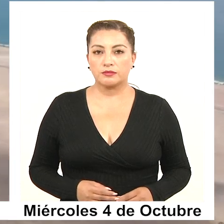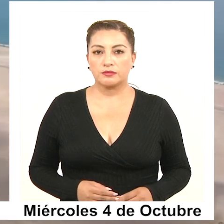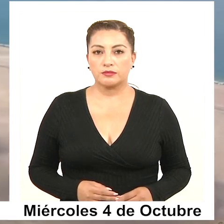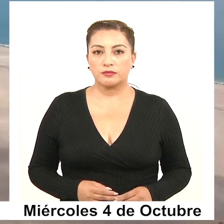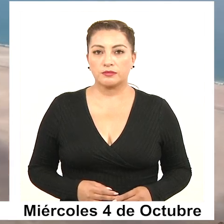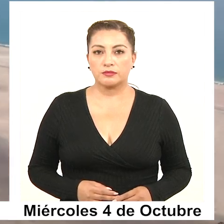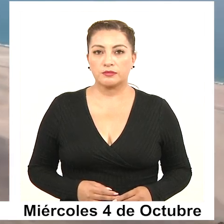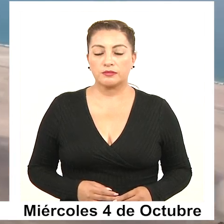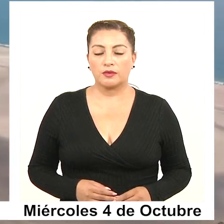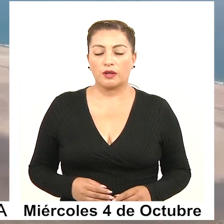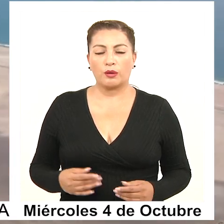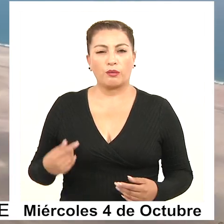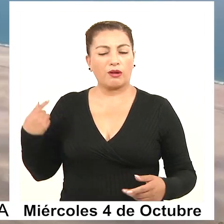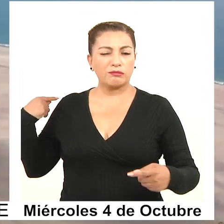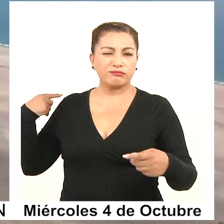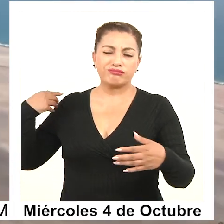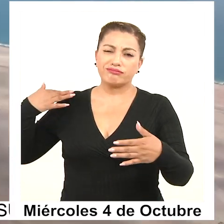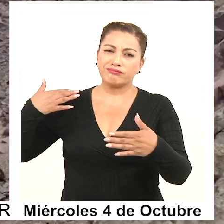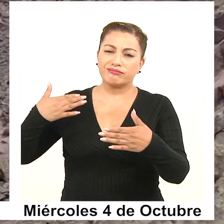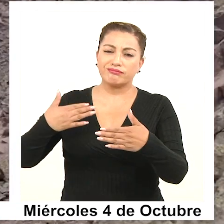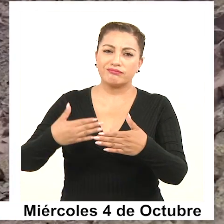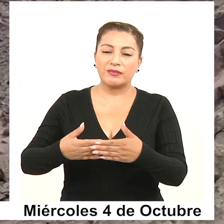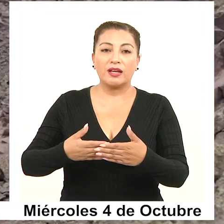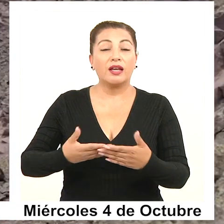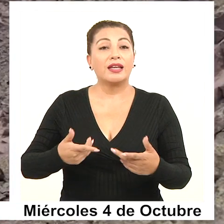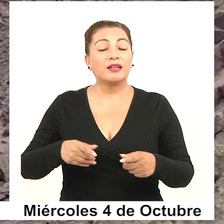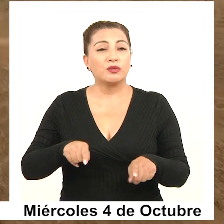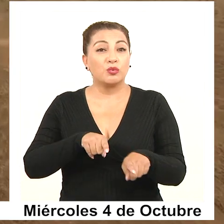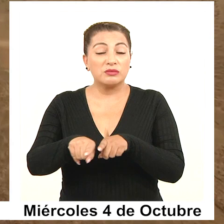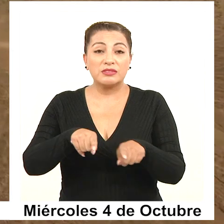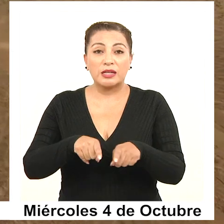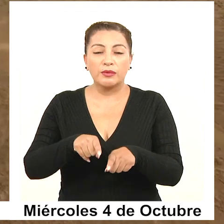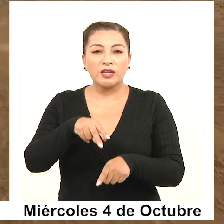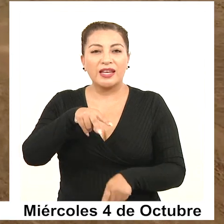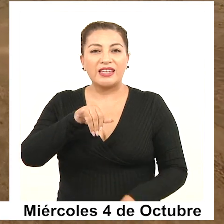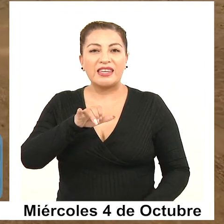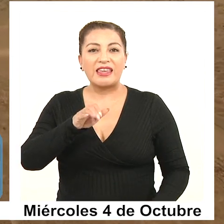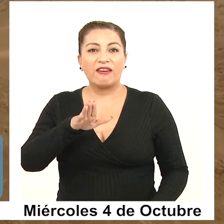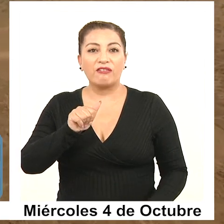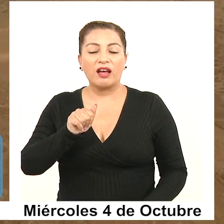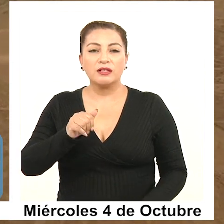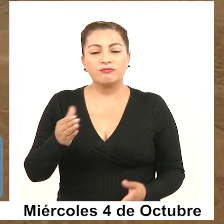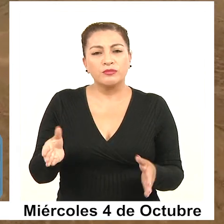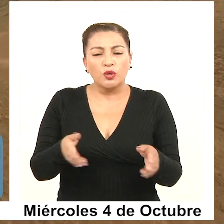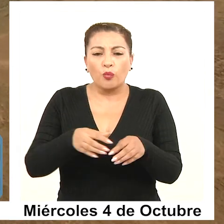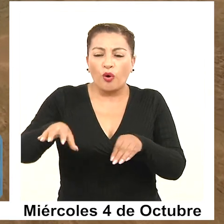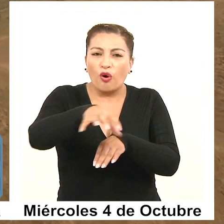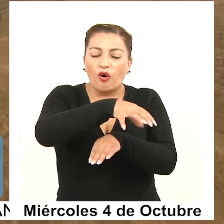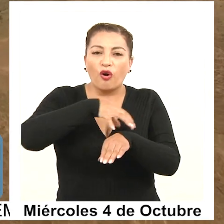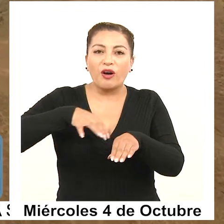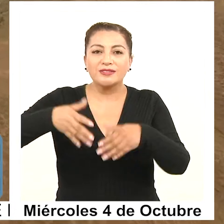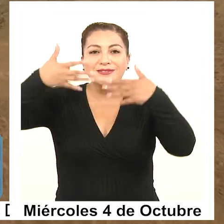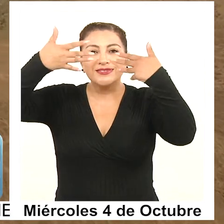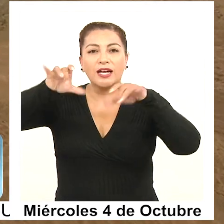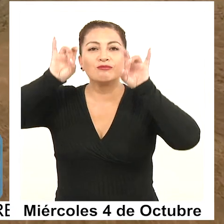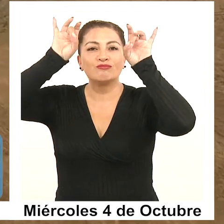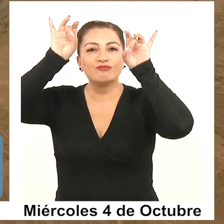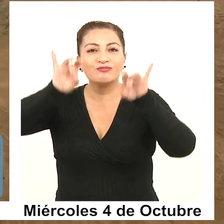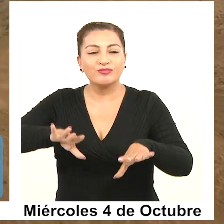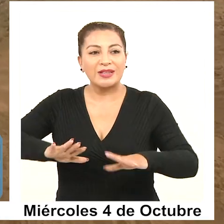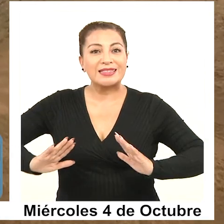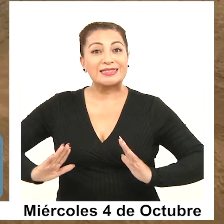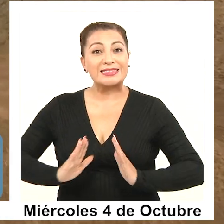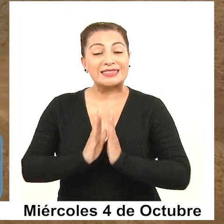Tras una larga tramitación legal, el oasis de niebla de Punta Gruesa fue declarado oficialmente Santuario de la